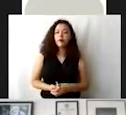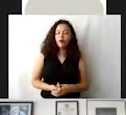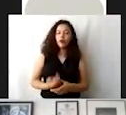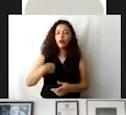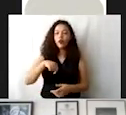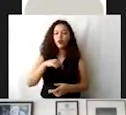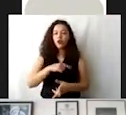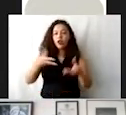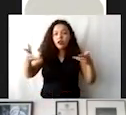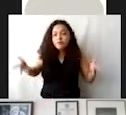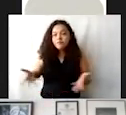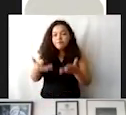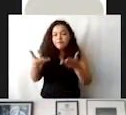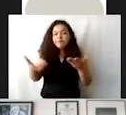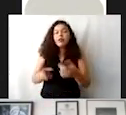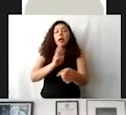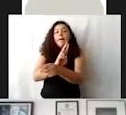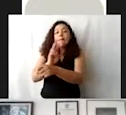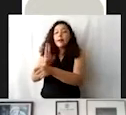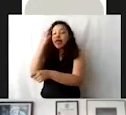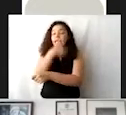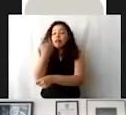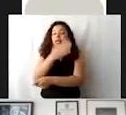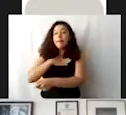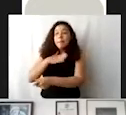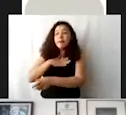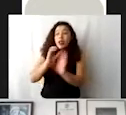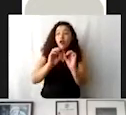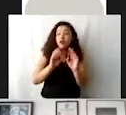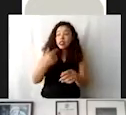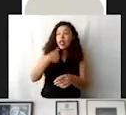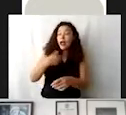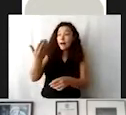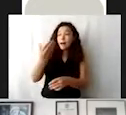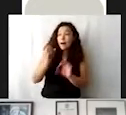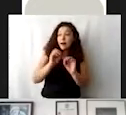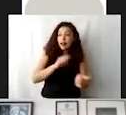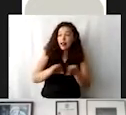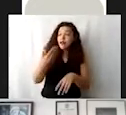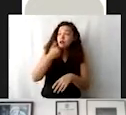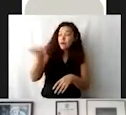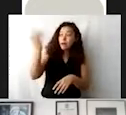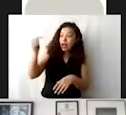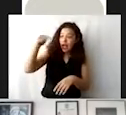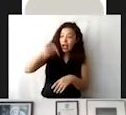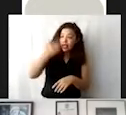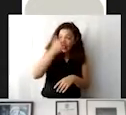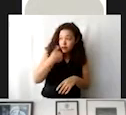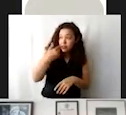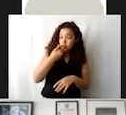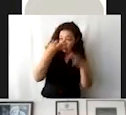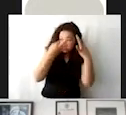de que haya una verificación del domicilio o hacer Entonces, lo que tenemos que hacer es entrar